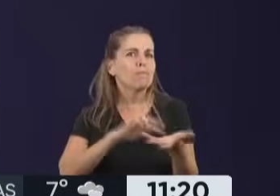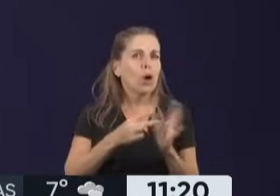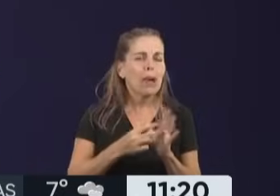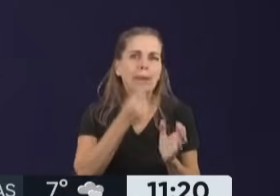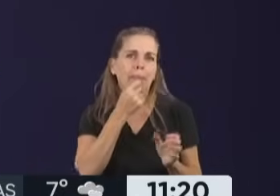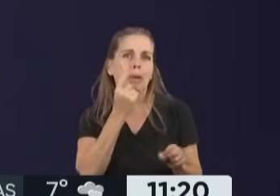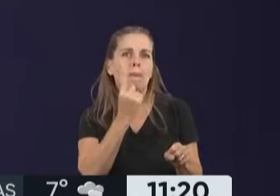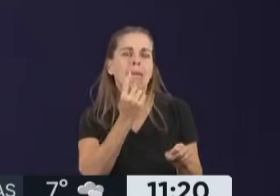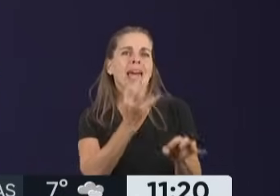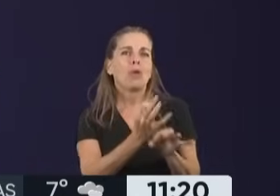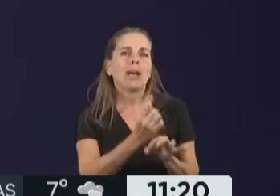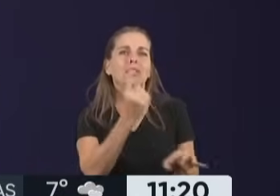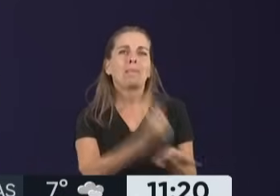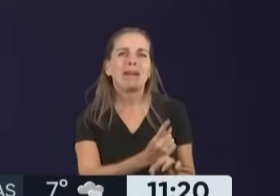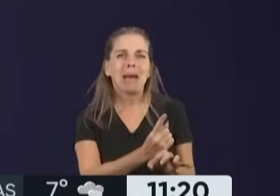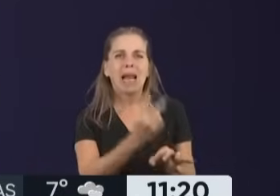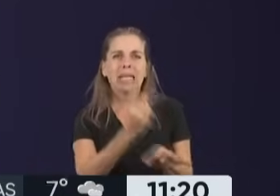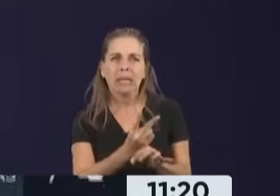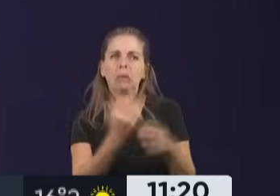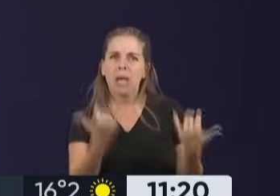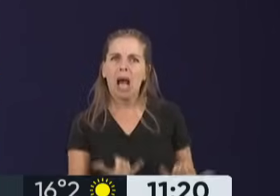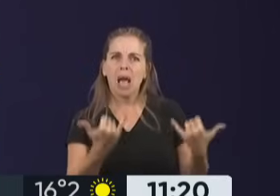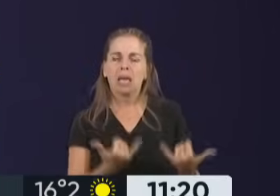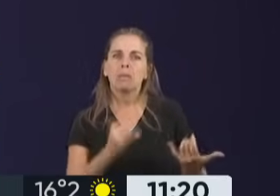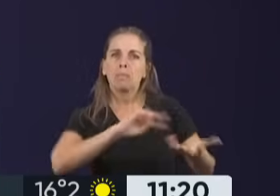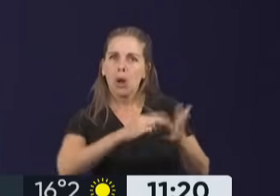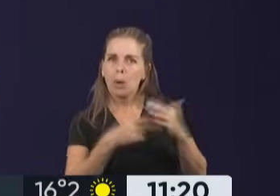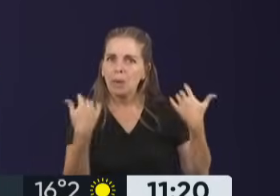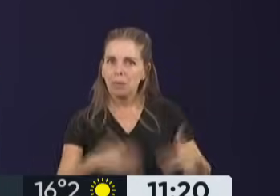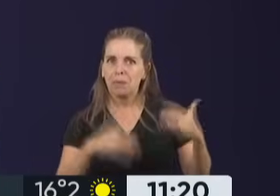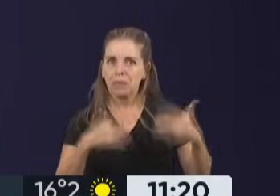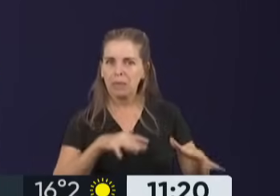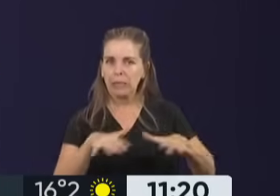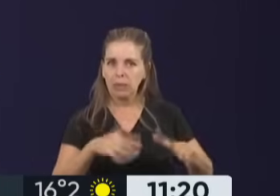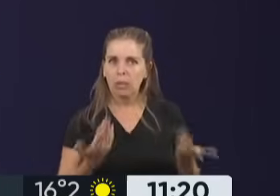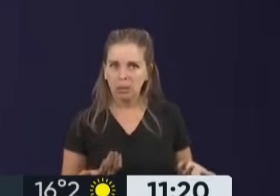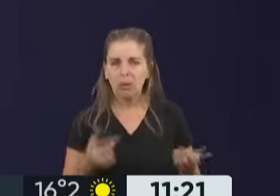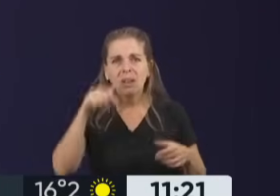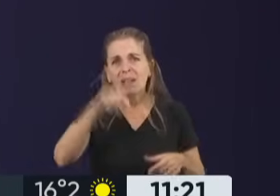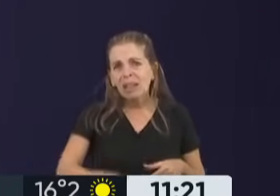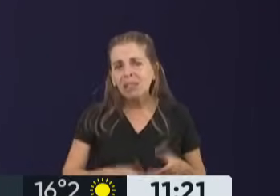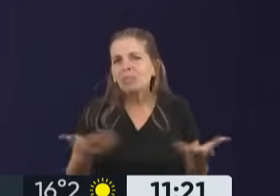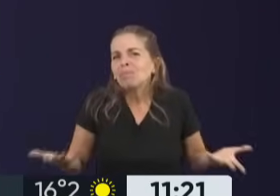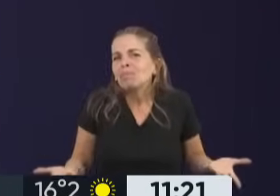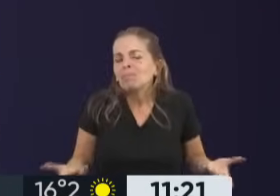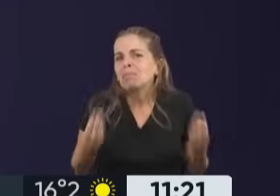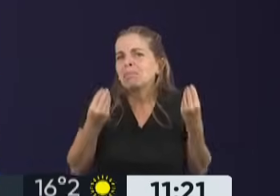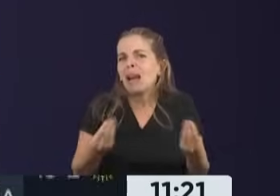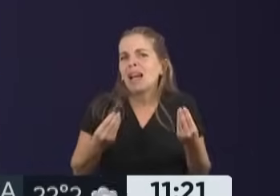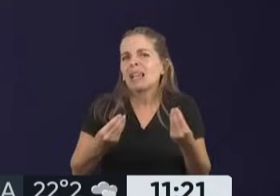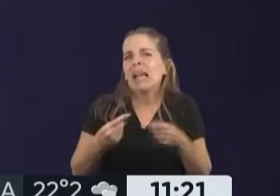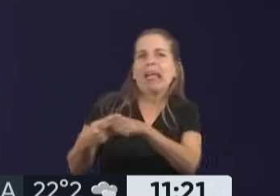inferior, ¿no? En la educación que es previa a la educación universitaria. Así que es una discusión casi sin sentido esto